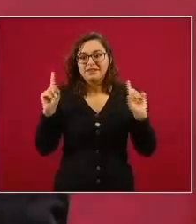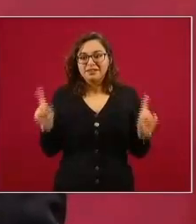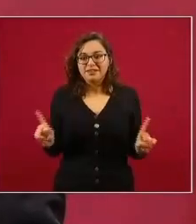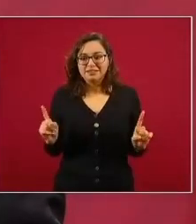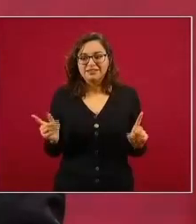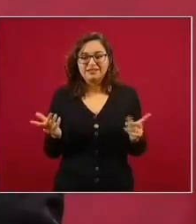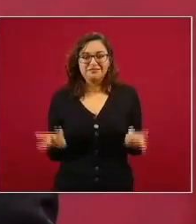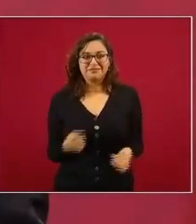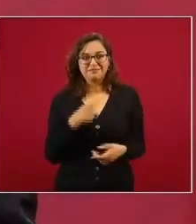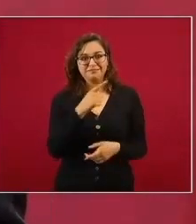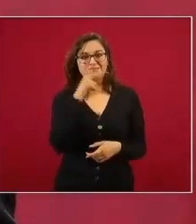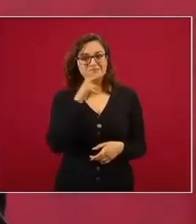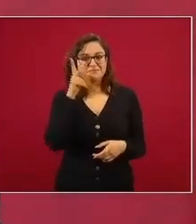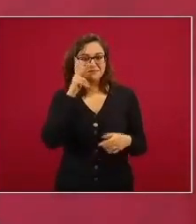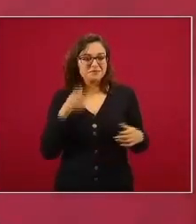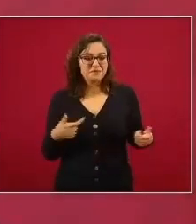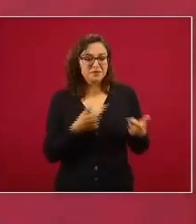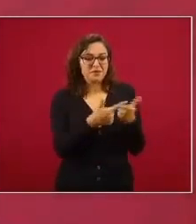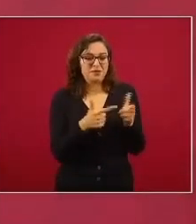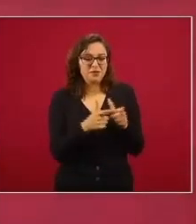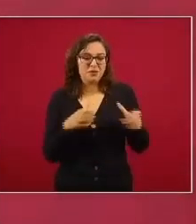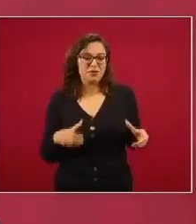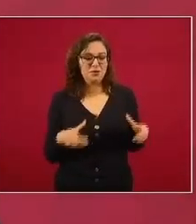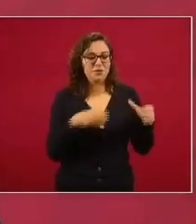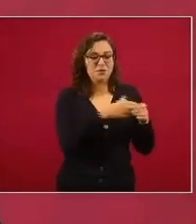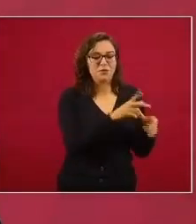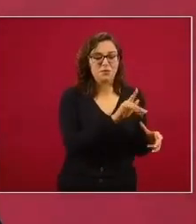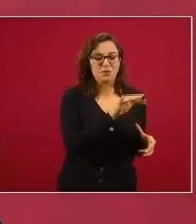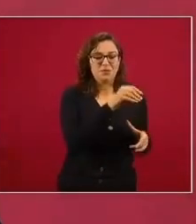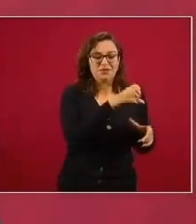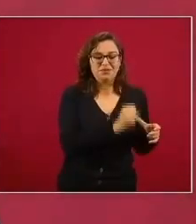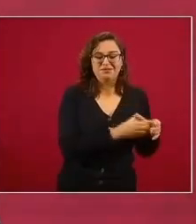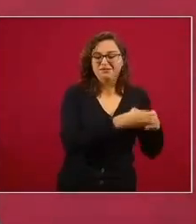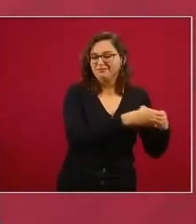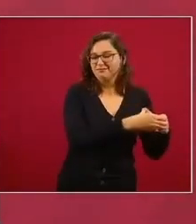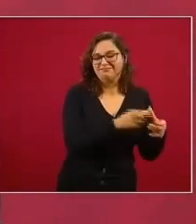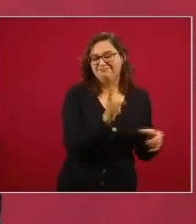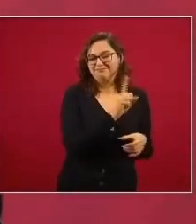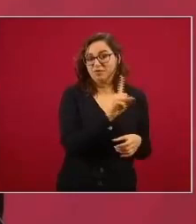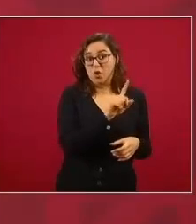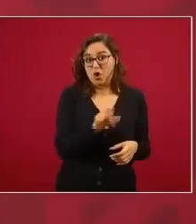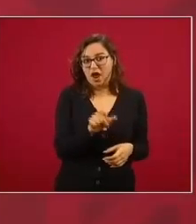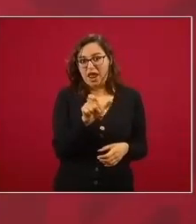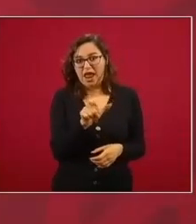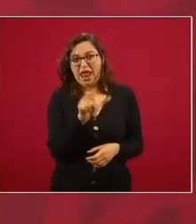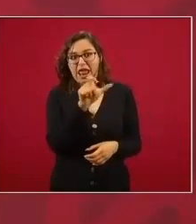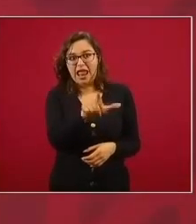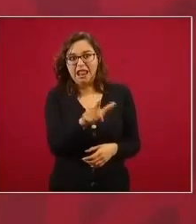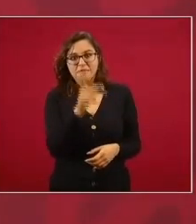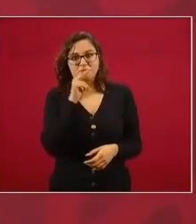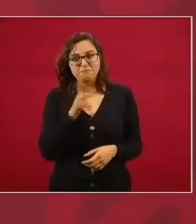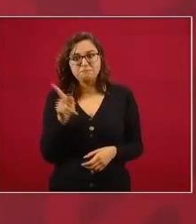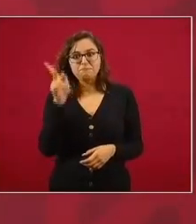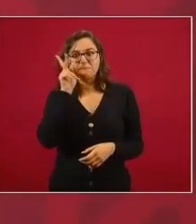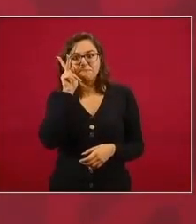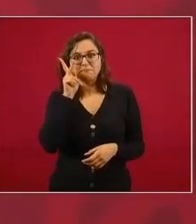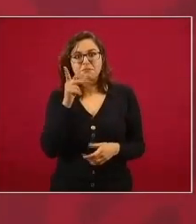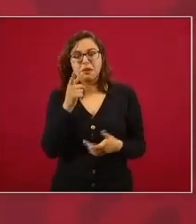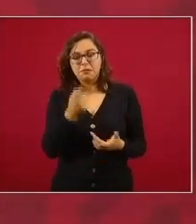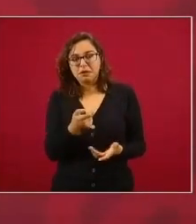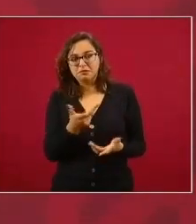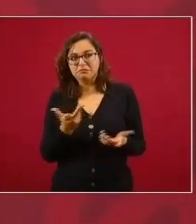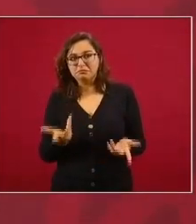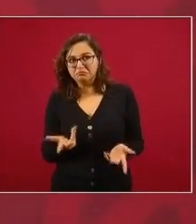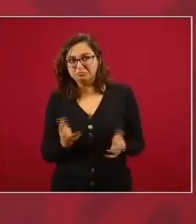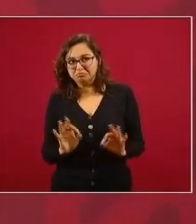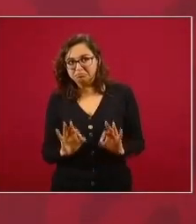Yo creo que no siempre han sido consecuentes